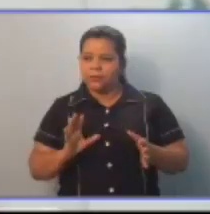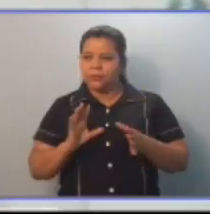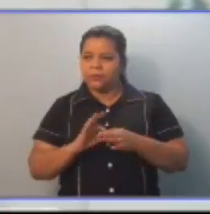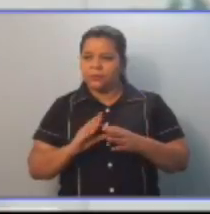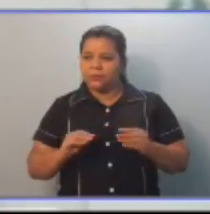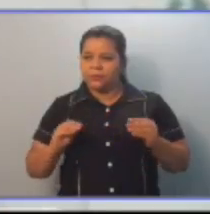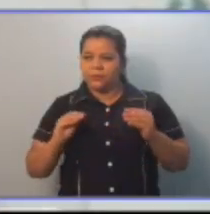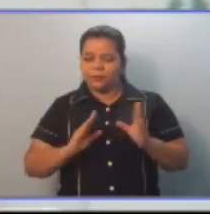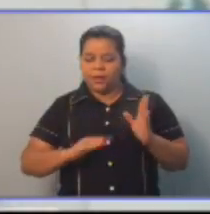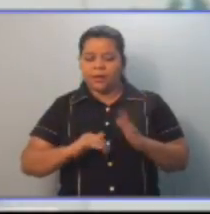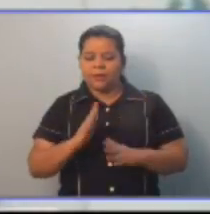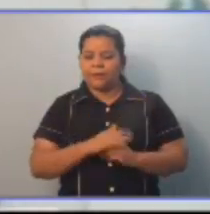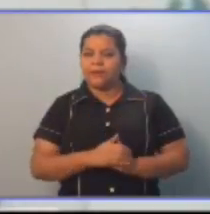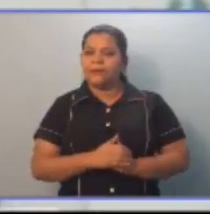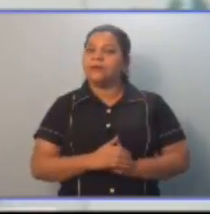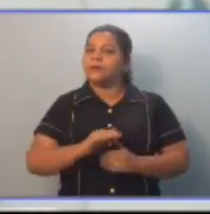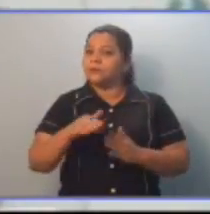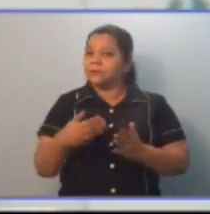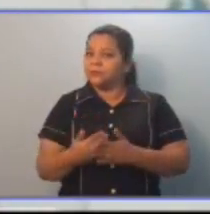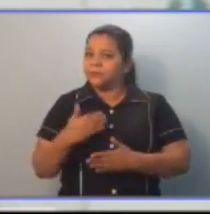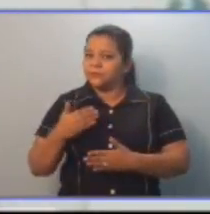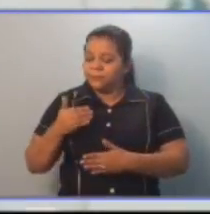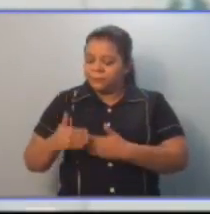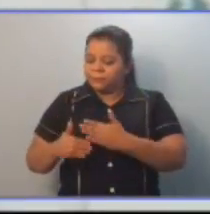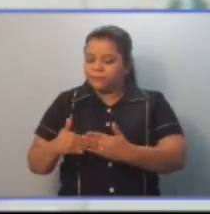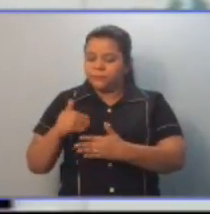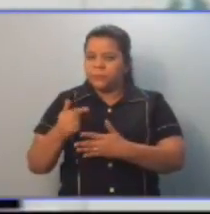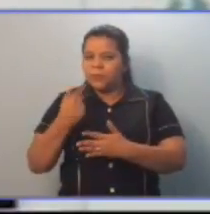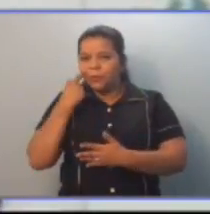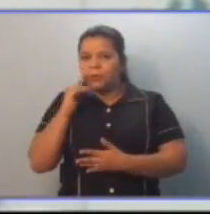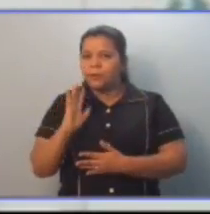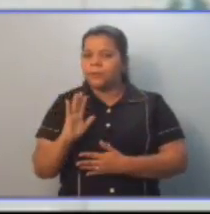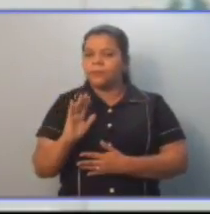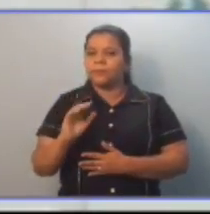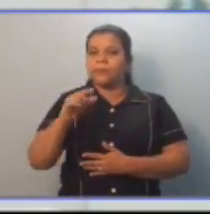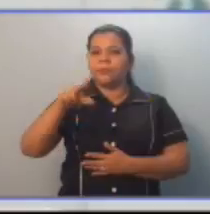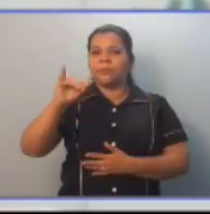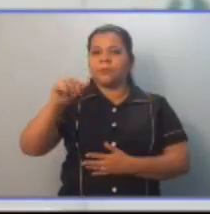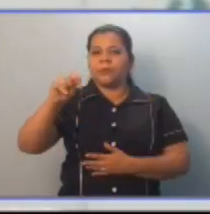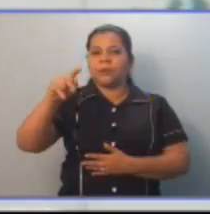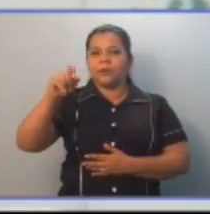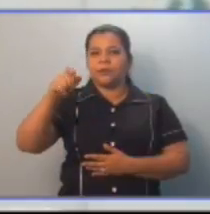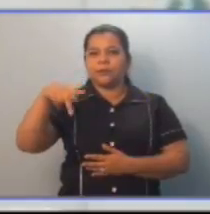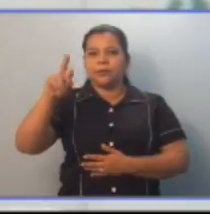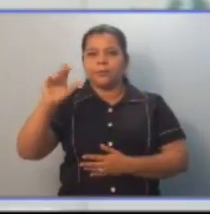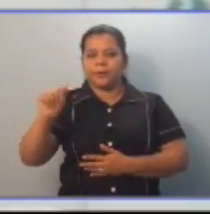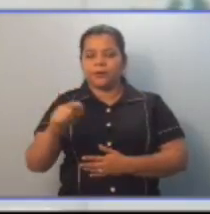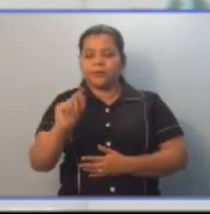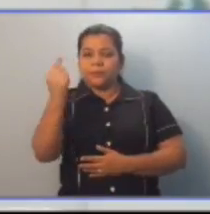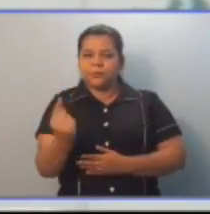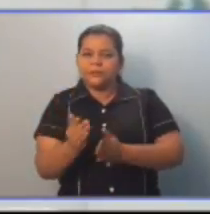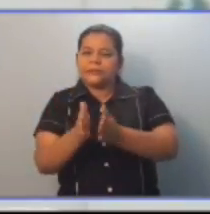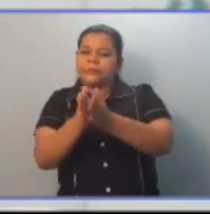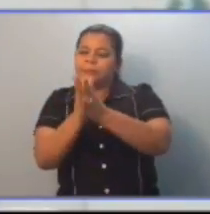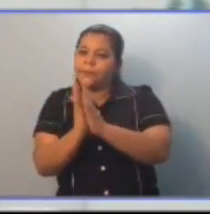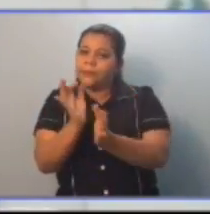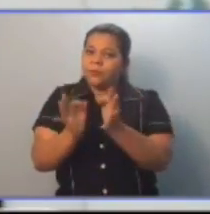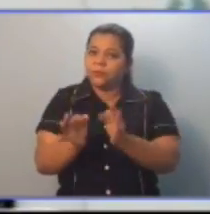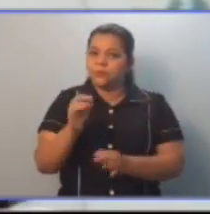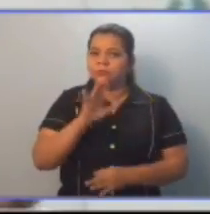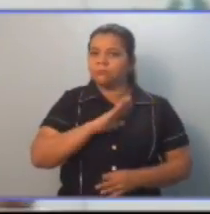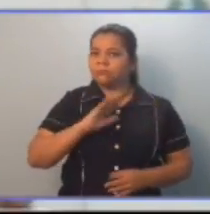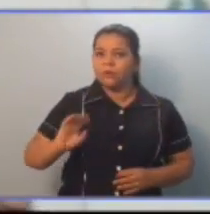que es el que tiene mayor desarrollo, todavía se encuentran términos como el quimpetra. Y el quimpetra es el que ruega justicia. Y en nuestro país